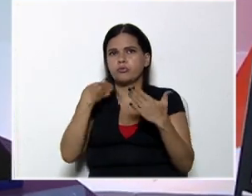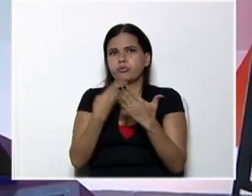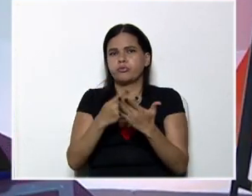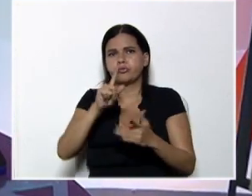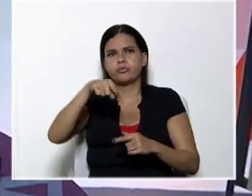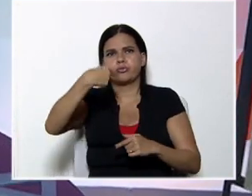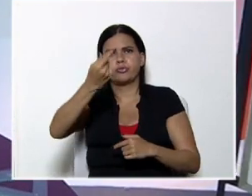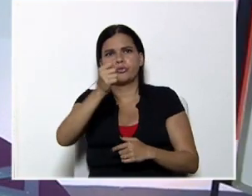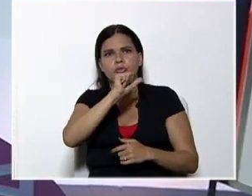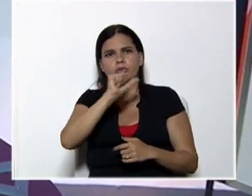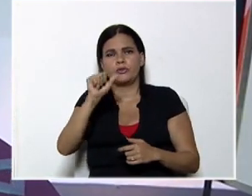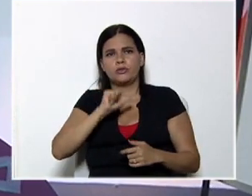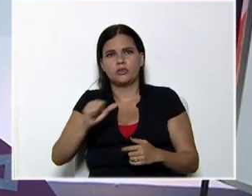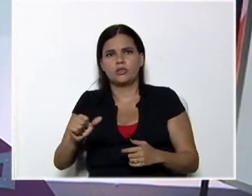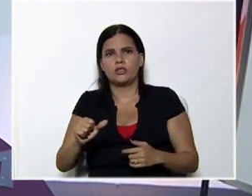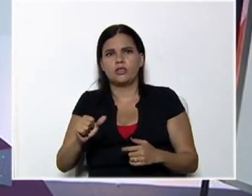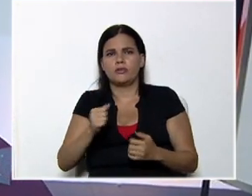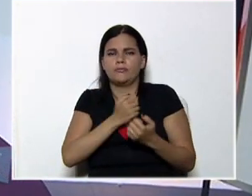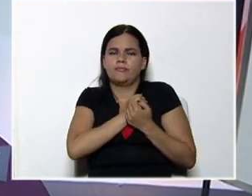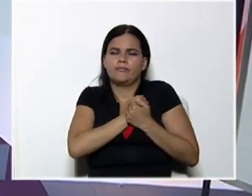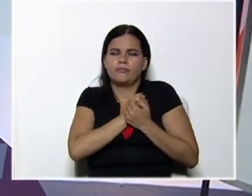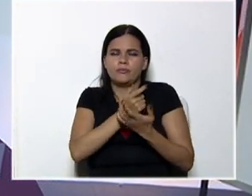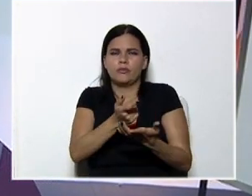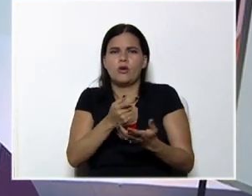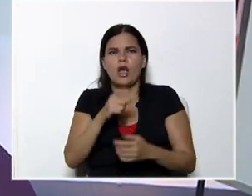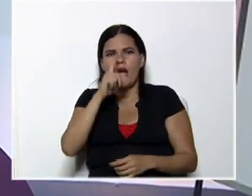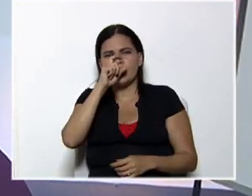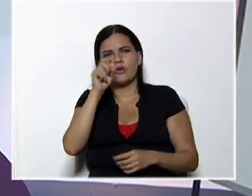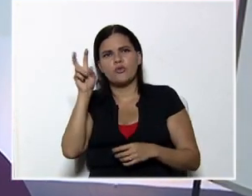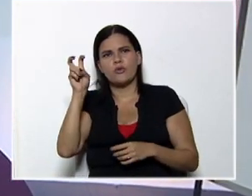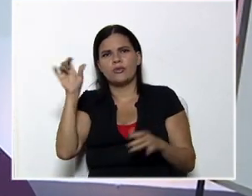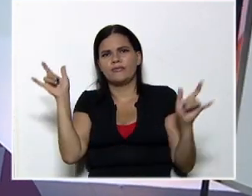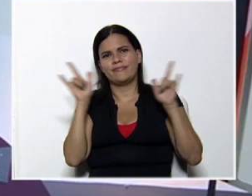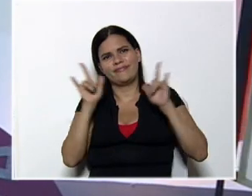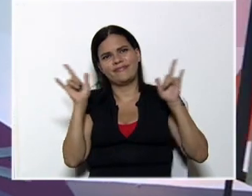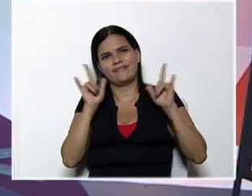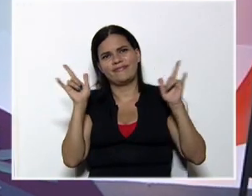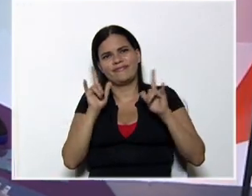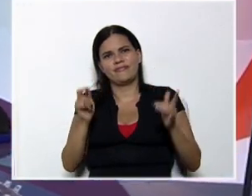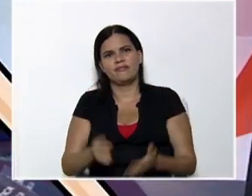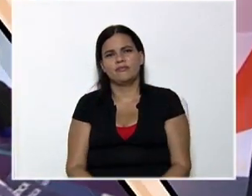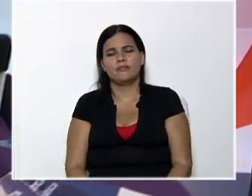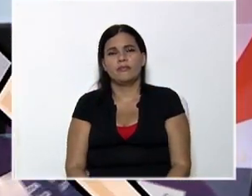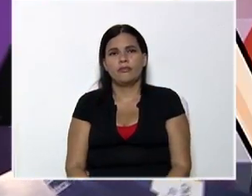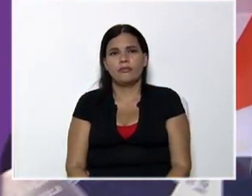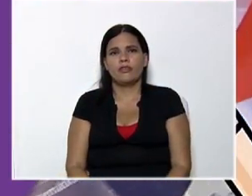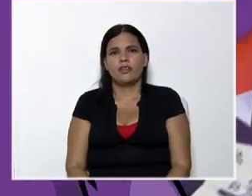semana siguiente y les deseo un próspero año nuevo. Chao.